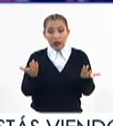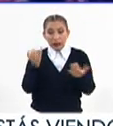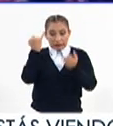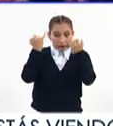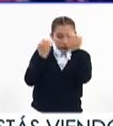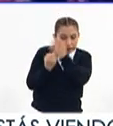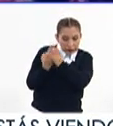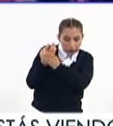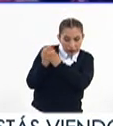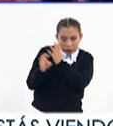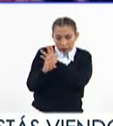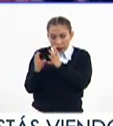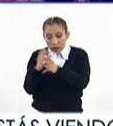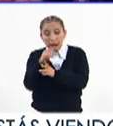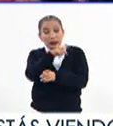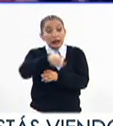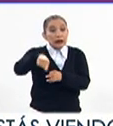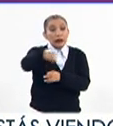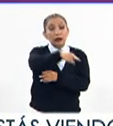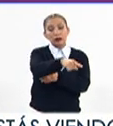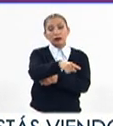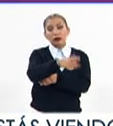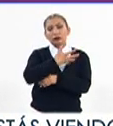la innovación, van a tener